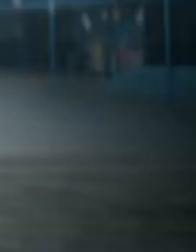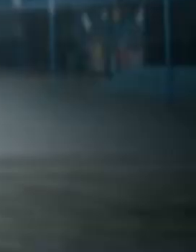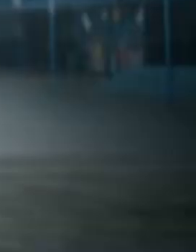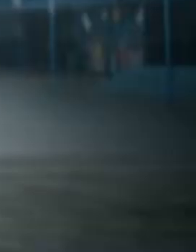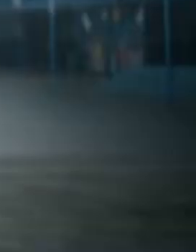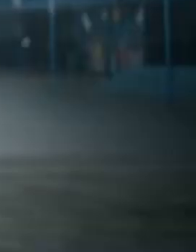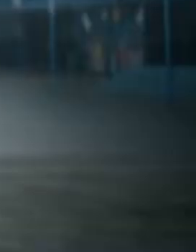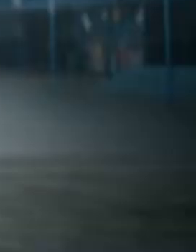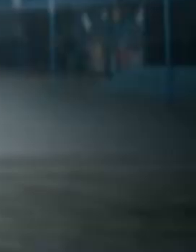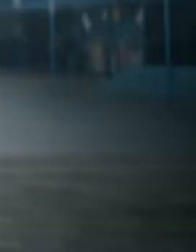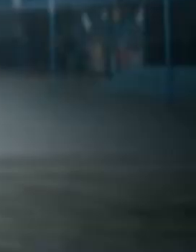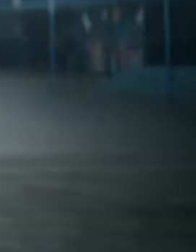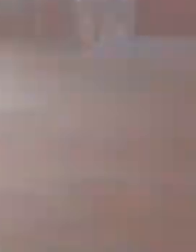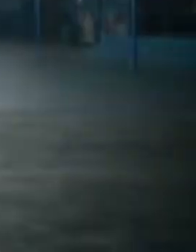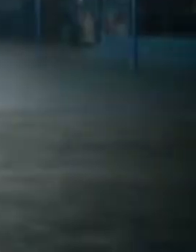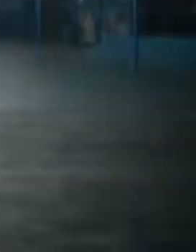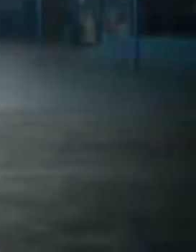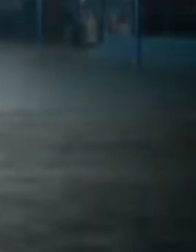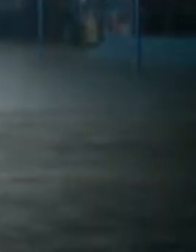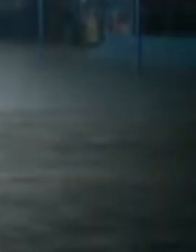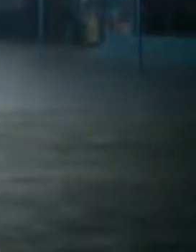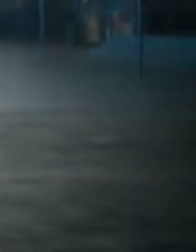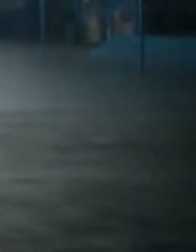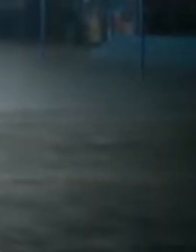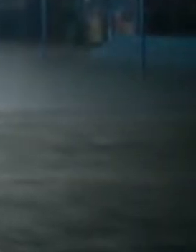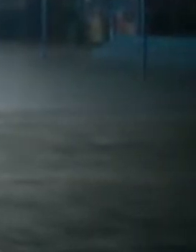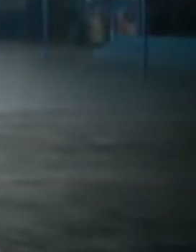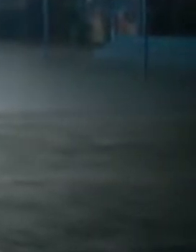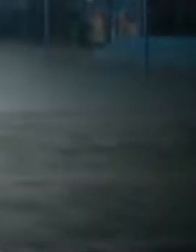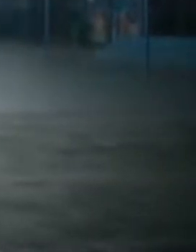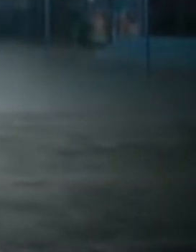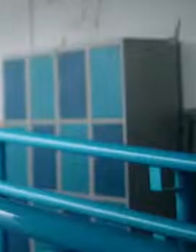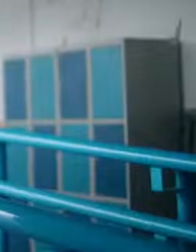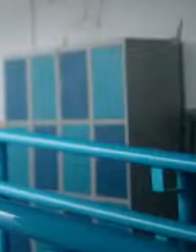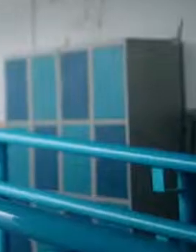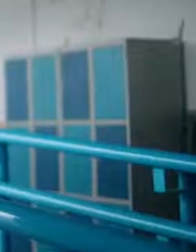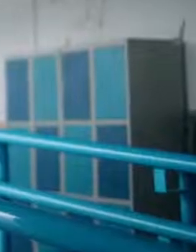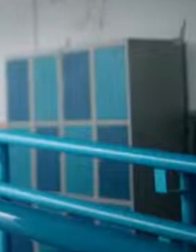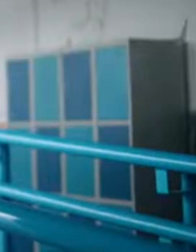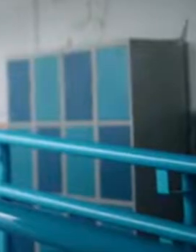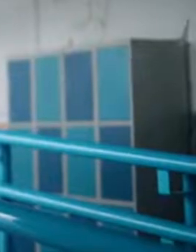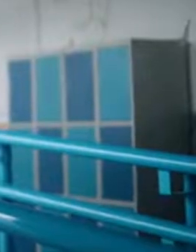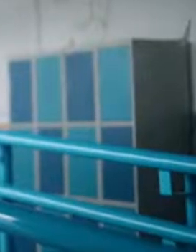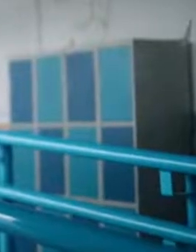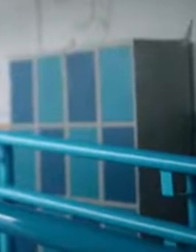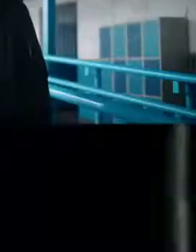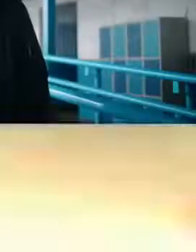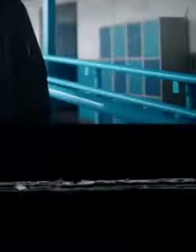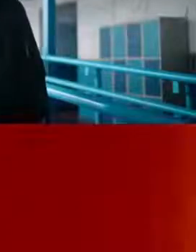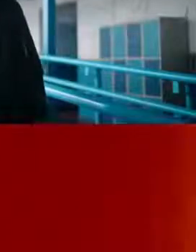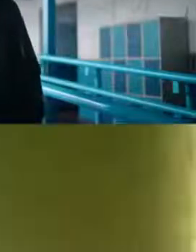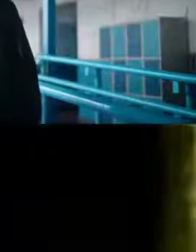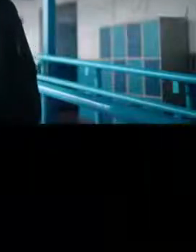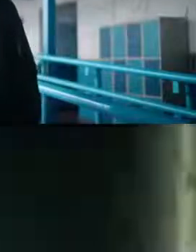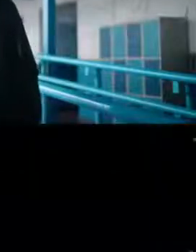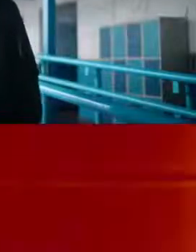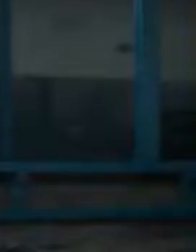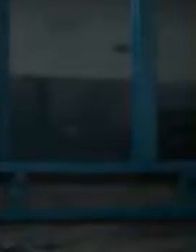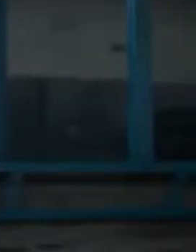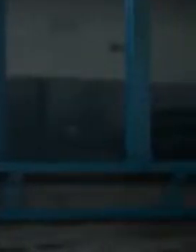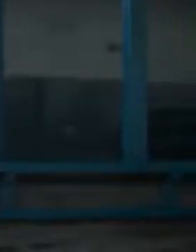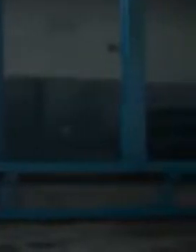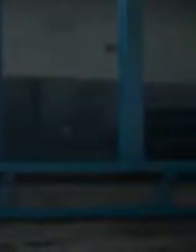que no les digan que no pueden. Soy Fernanda Ponce, tengo 17 años. Soy Matías Osorio, tengo 17 años